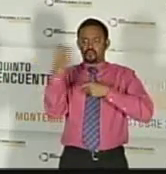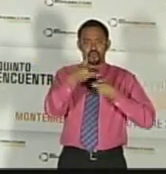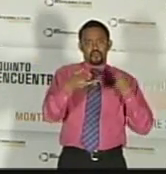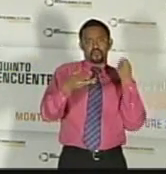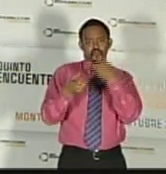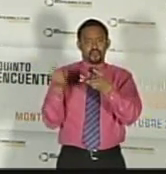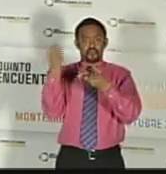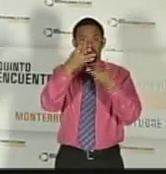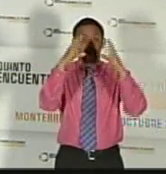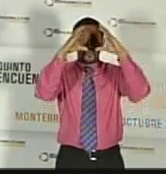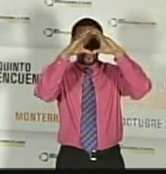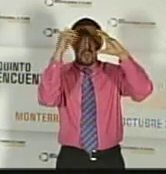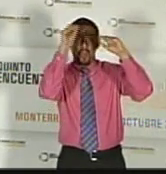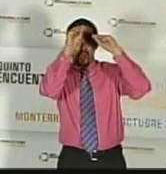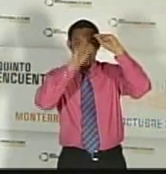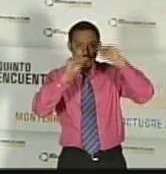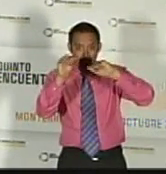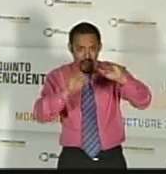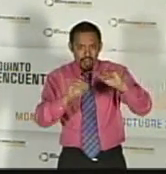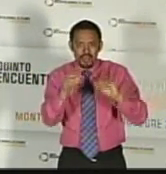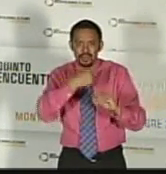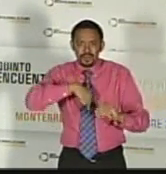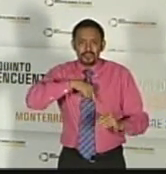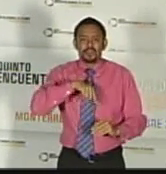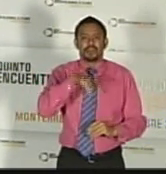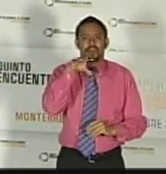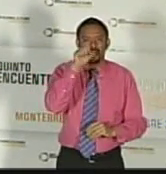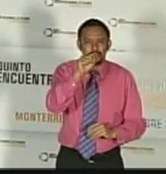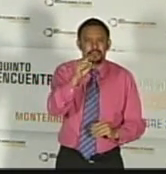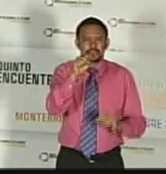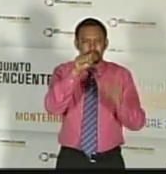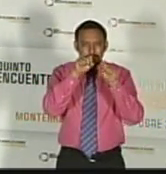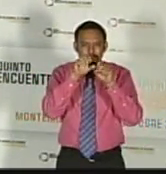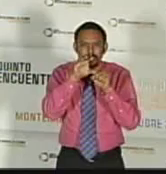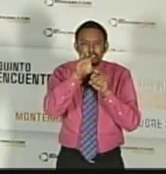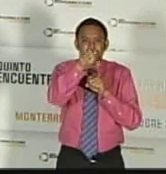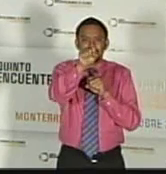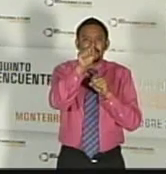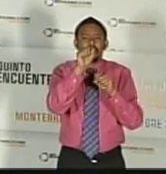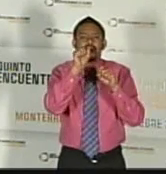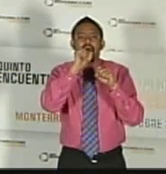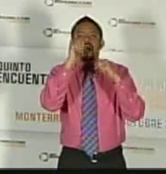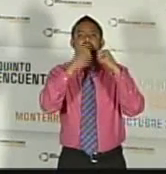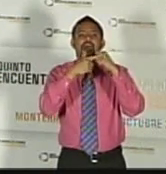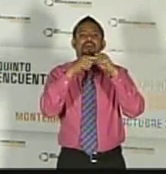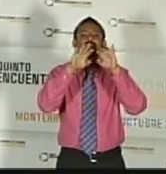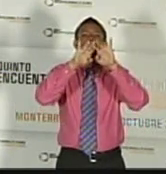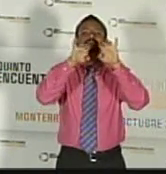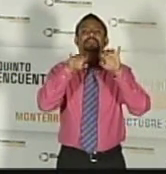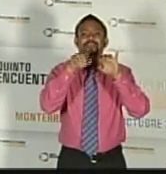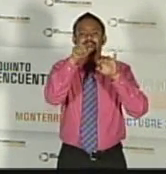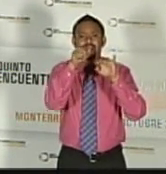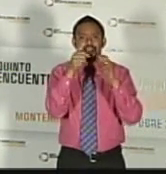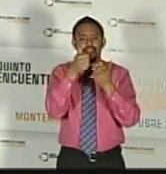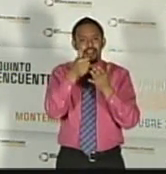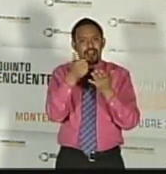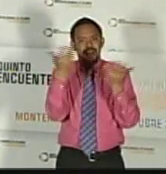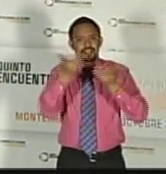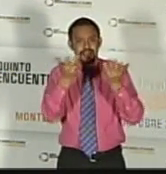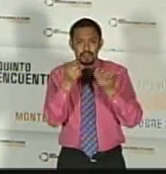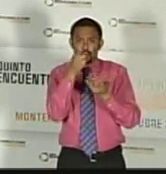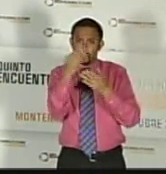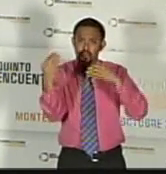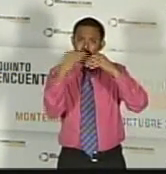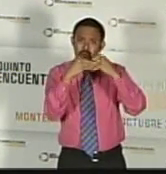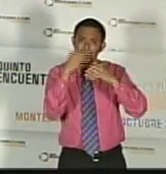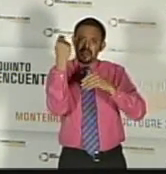poder capturar y atisbar a un pequeño vistazo del mundo emergente. Y al ir poniendo tu nombre